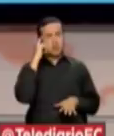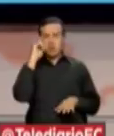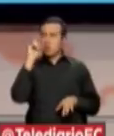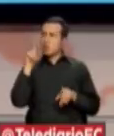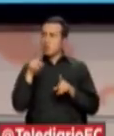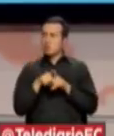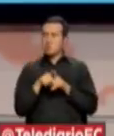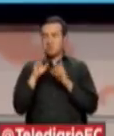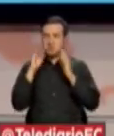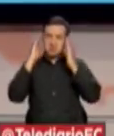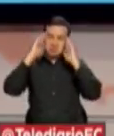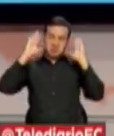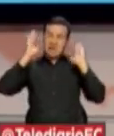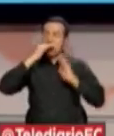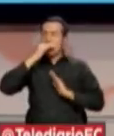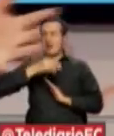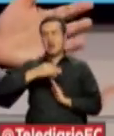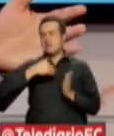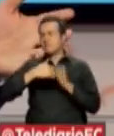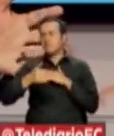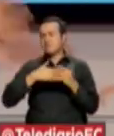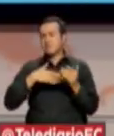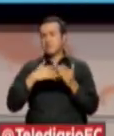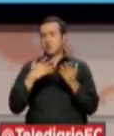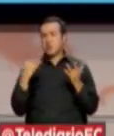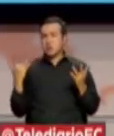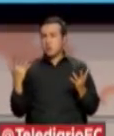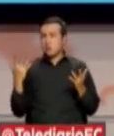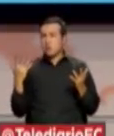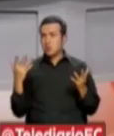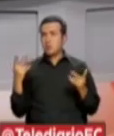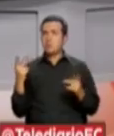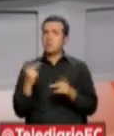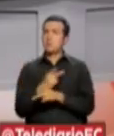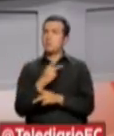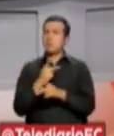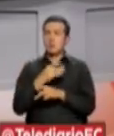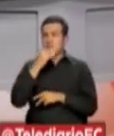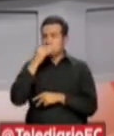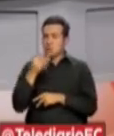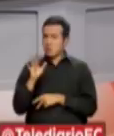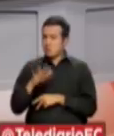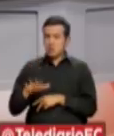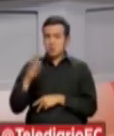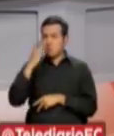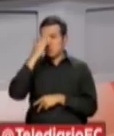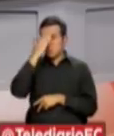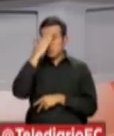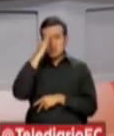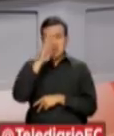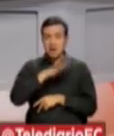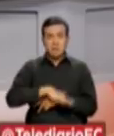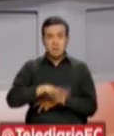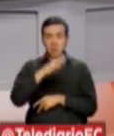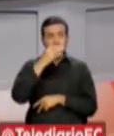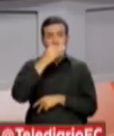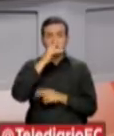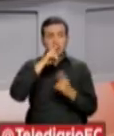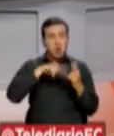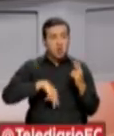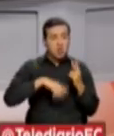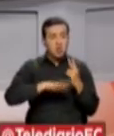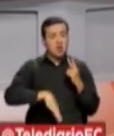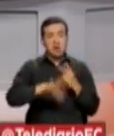acuerdo no conocen la realidad y estamos en situaciones sucedería lo más grave que no yo no sé no conocen el territorio y saben cuál es cuál es lo